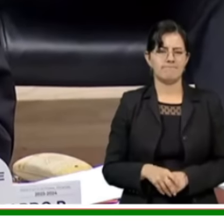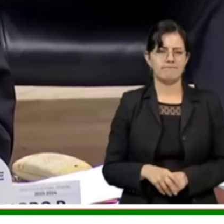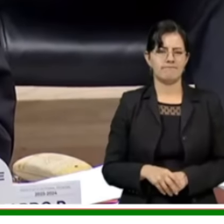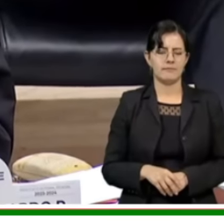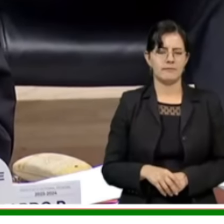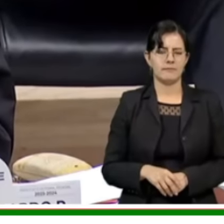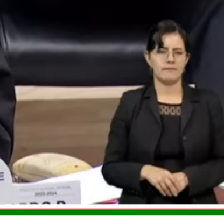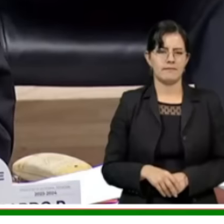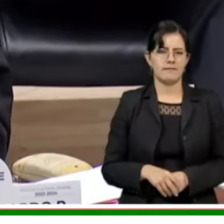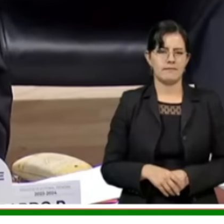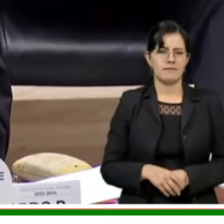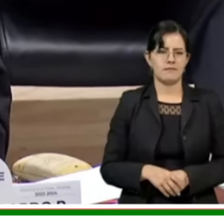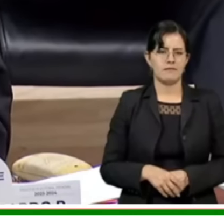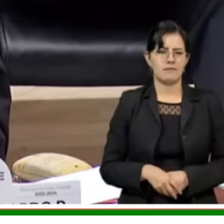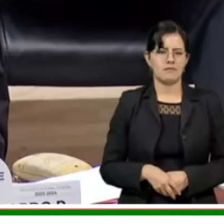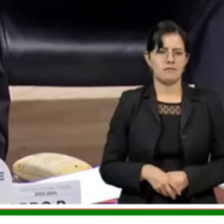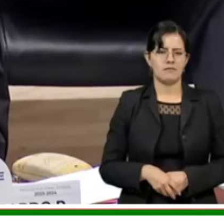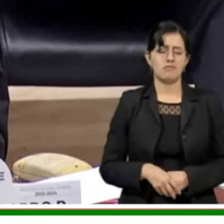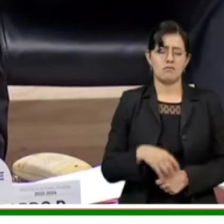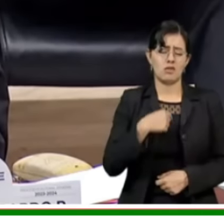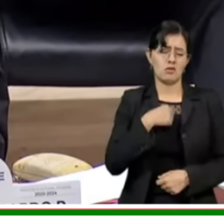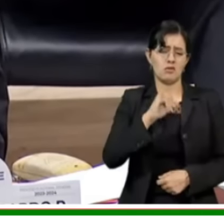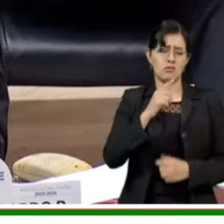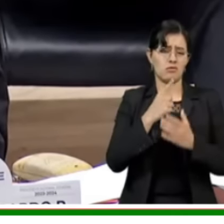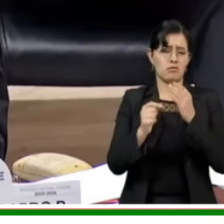sea yo sí salgo